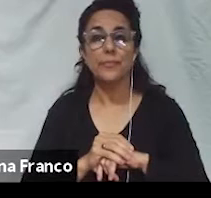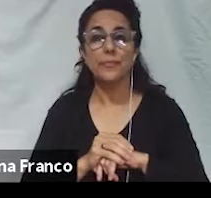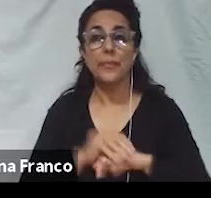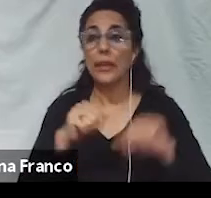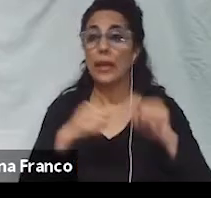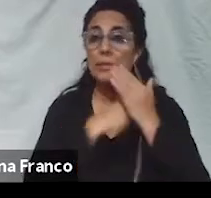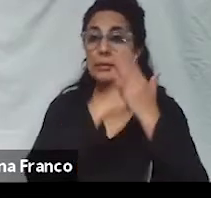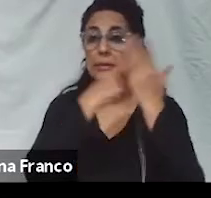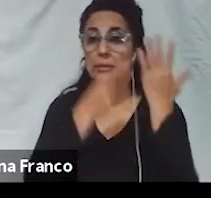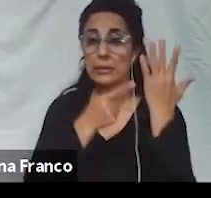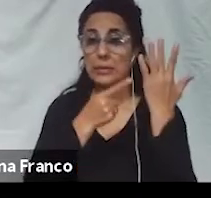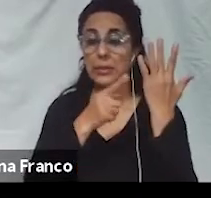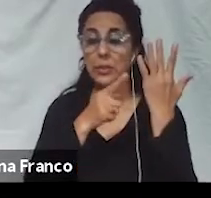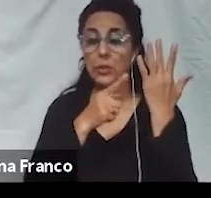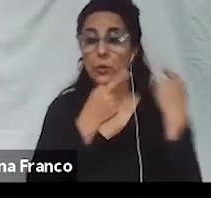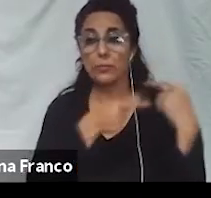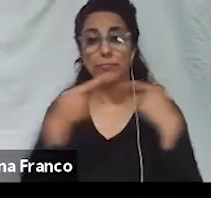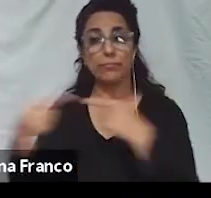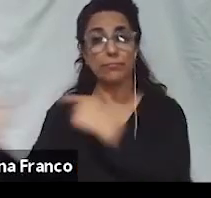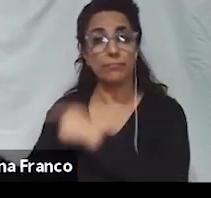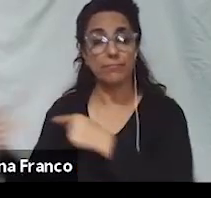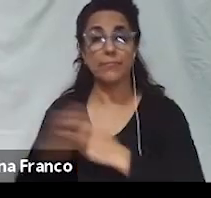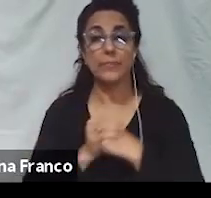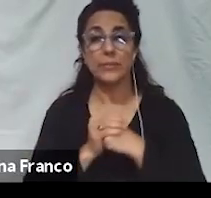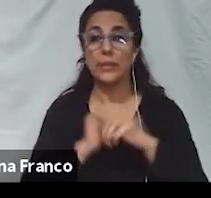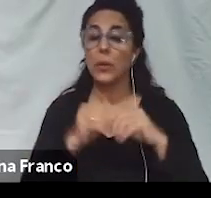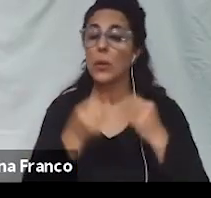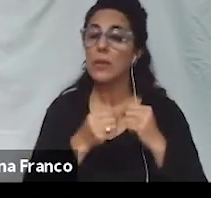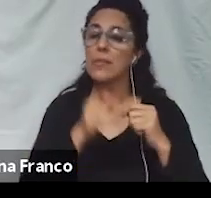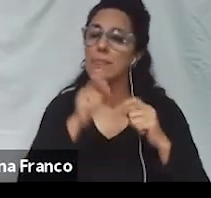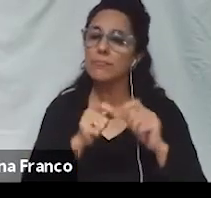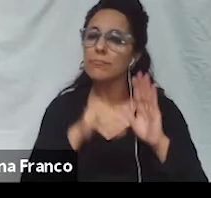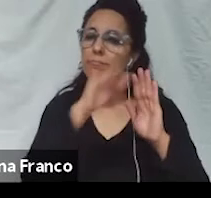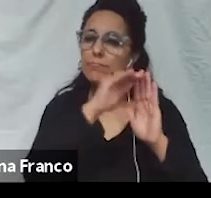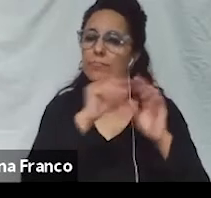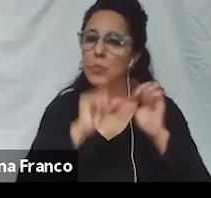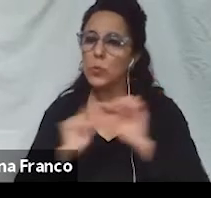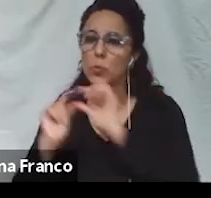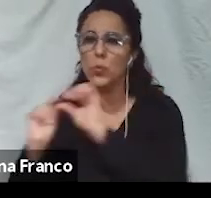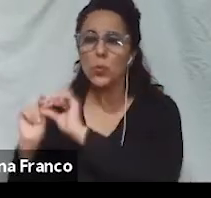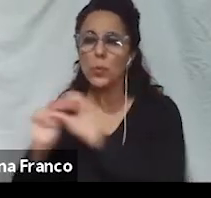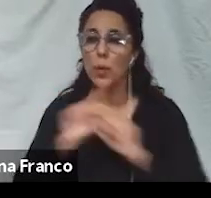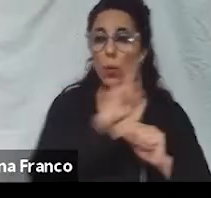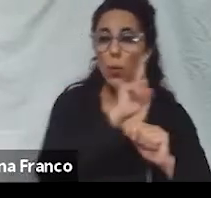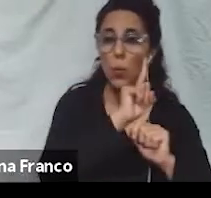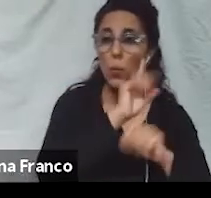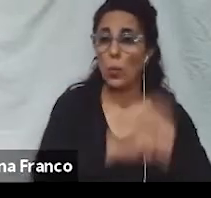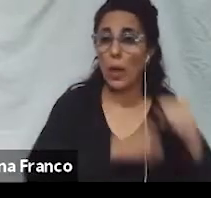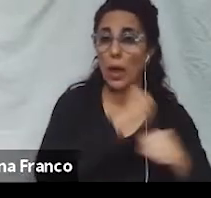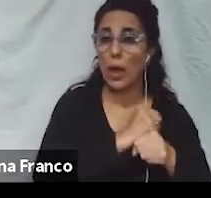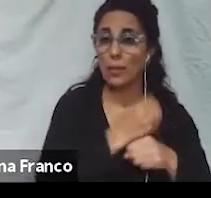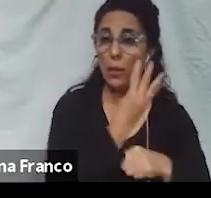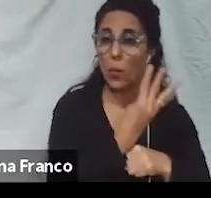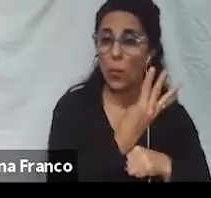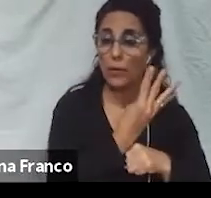que está dividida en 5 pasos, y cada paso está dividida en una cantidad de incisos, que puede ser de 1 hasta 4.